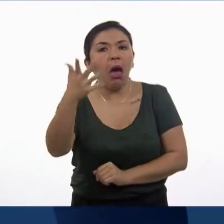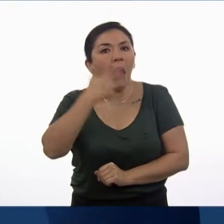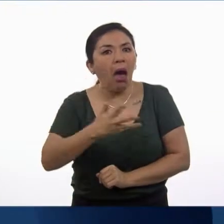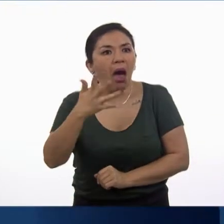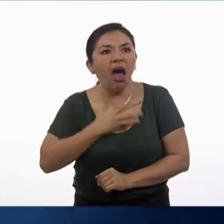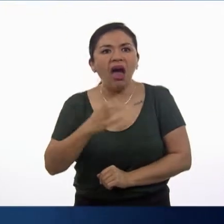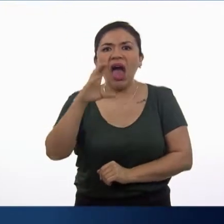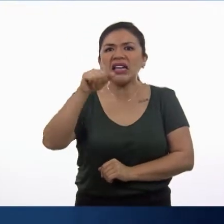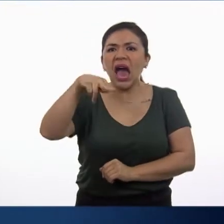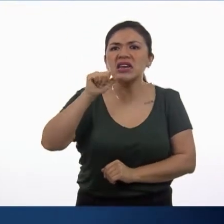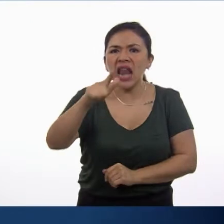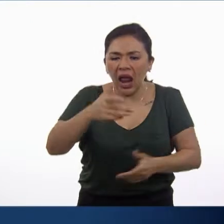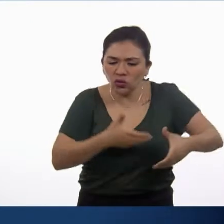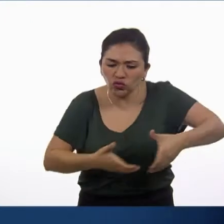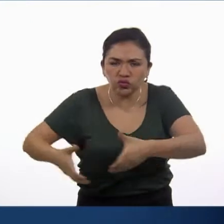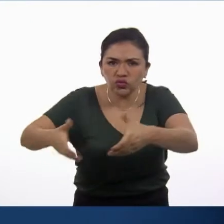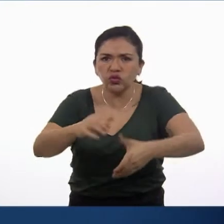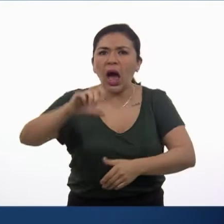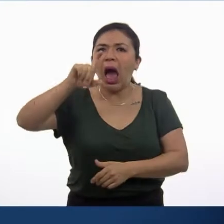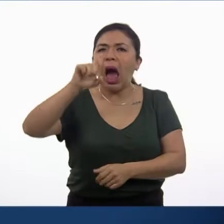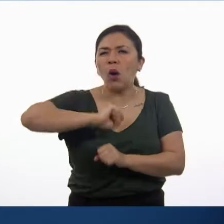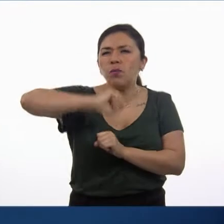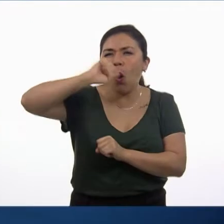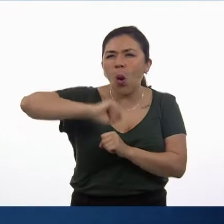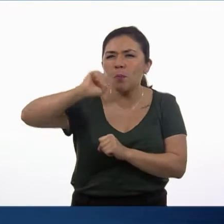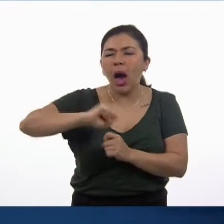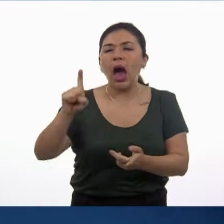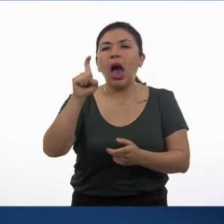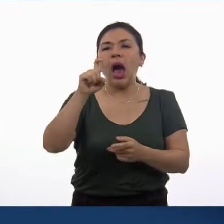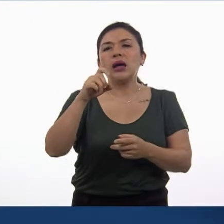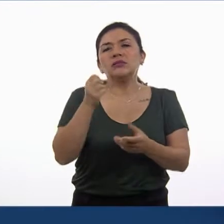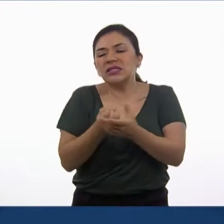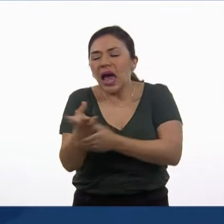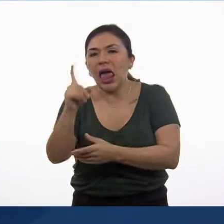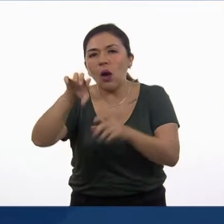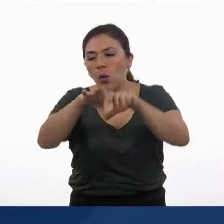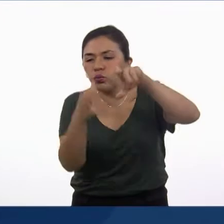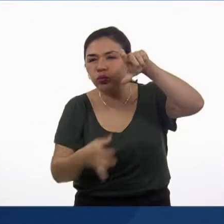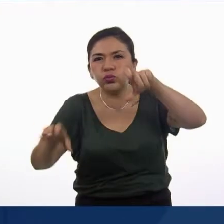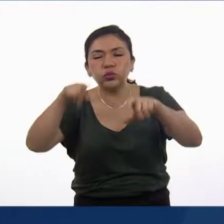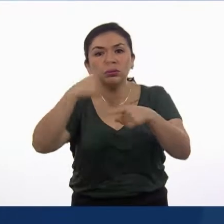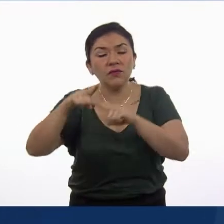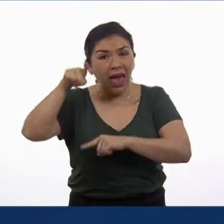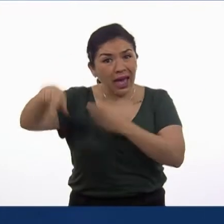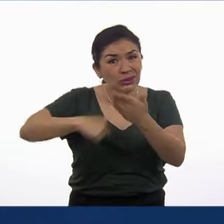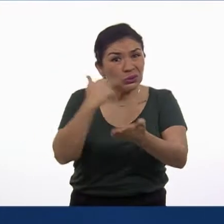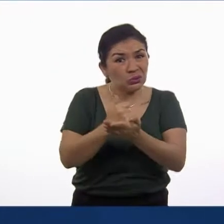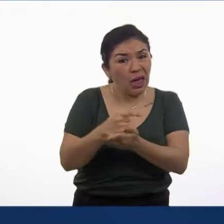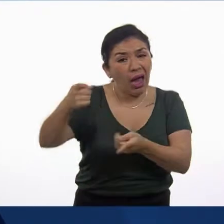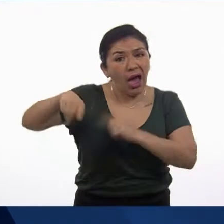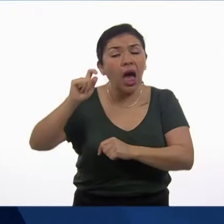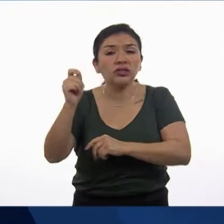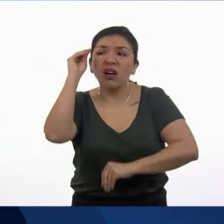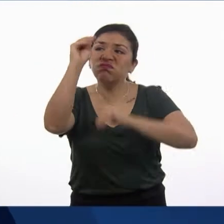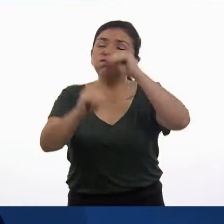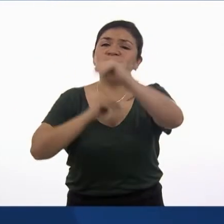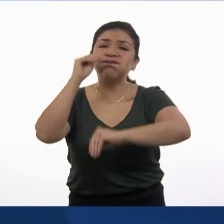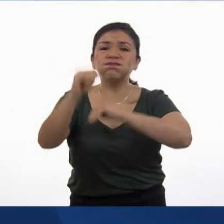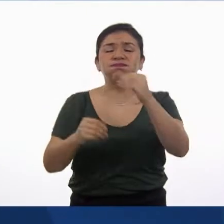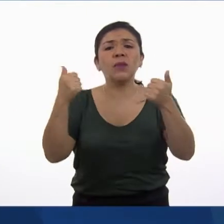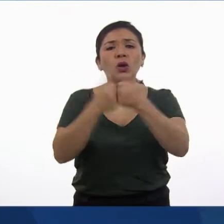con canales, bombas de agua, desagües y drenajes. Y es que estas ciudades fueron levantadas en